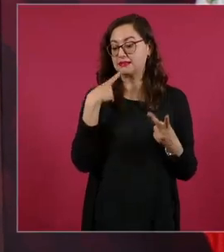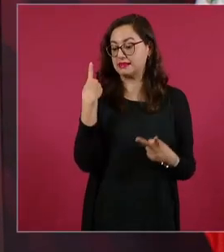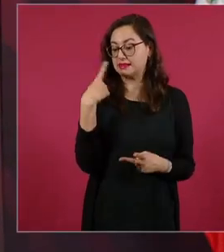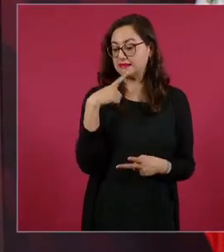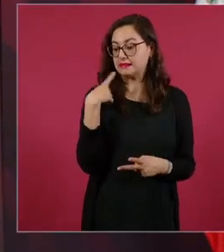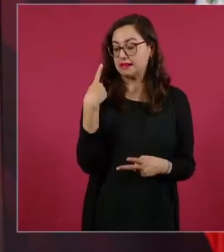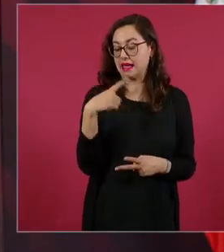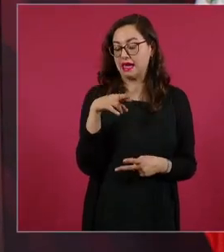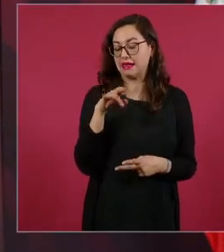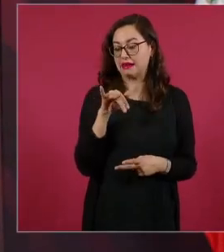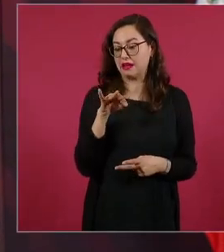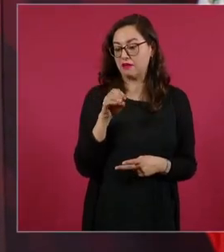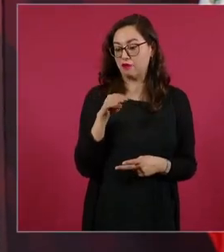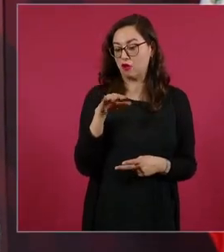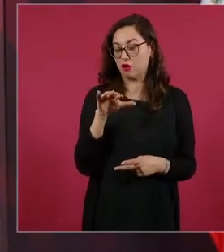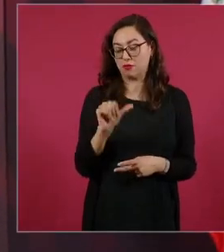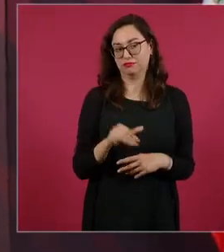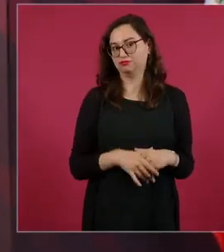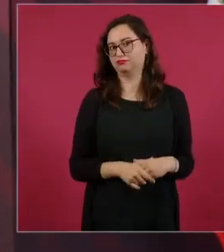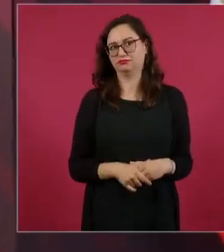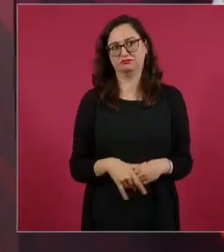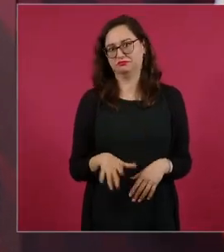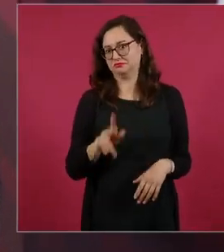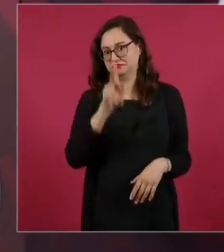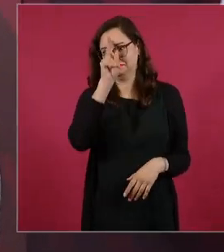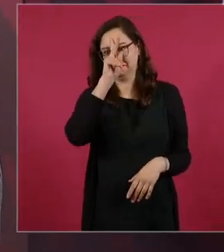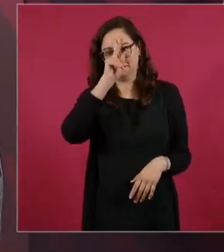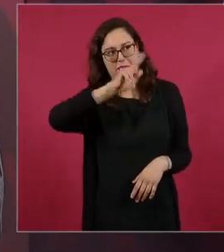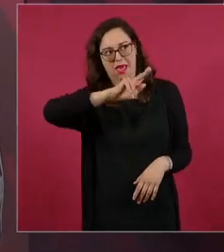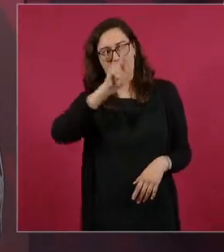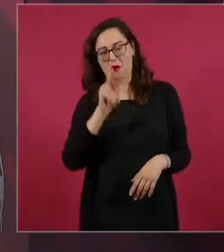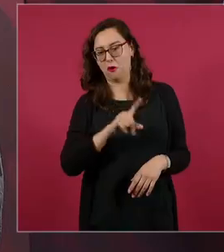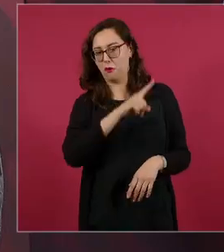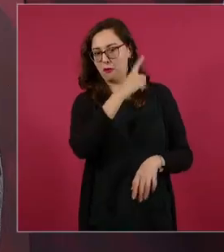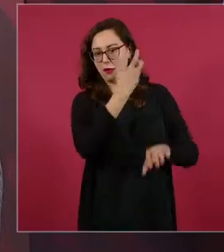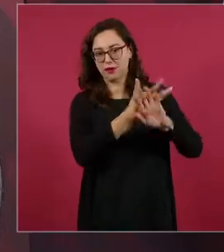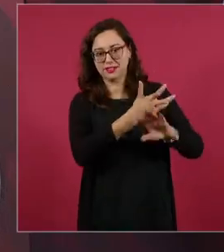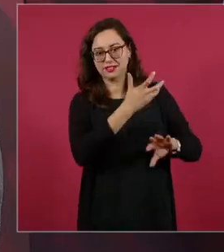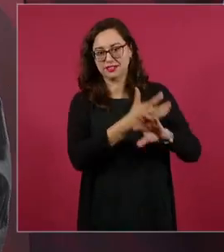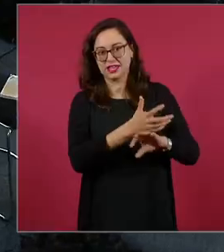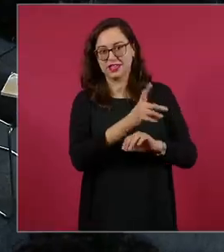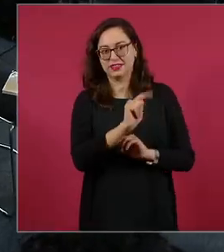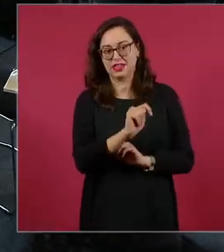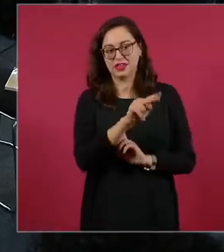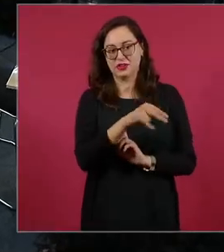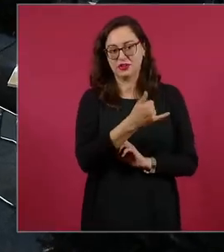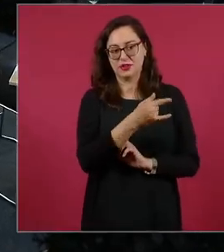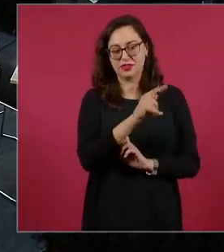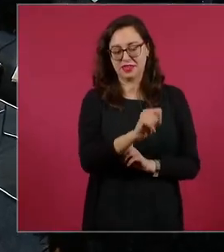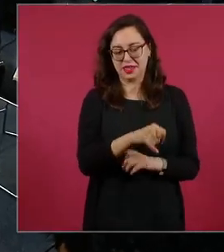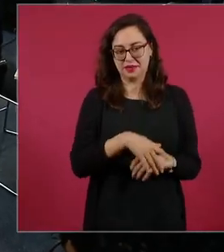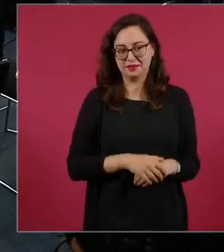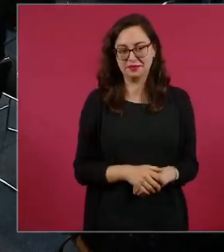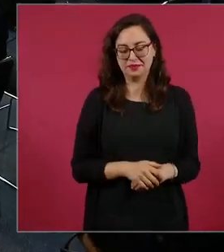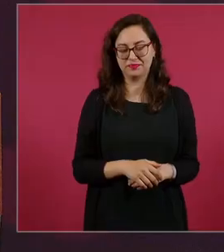Son Periódicos Muy Objetivos Si Se Comparan Con New York Time O Con Wall Street Journal